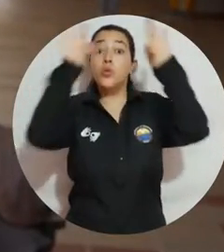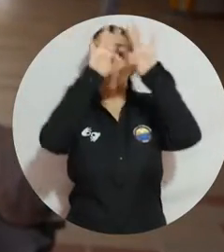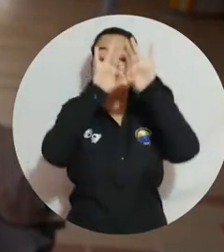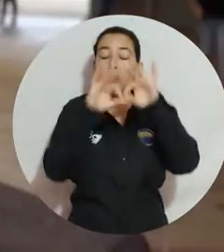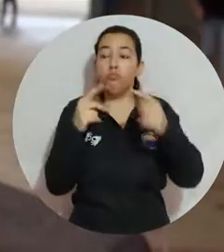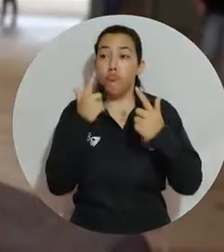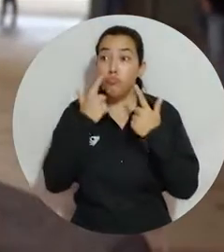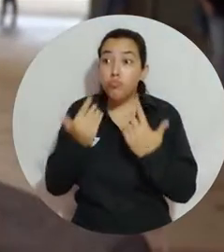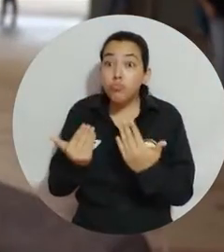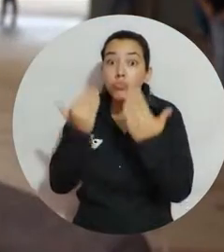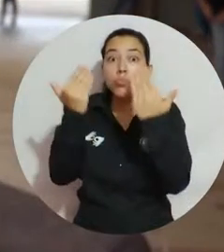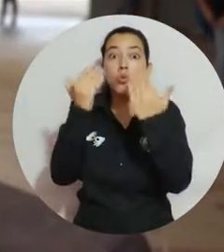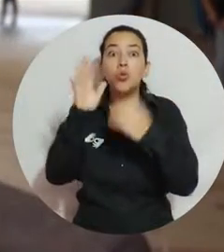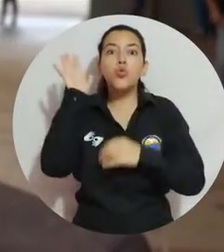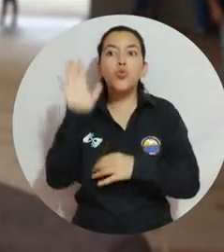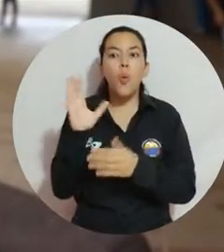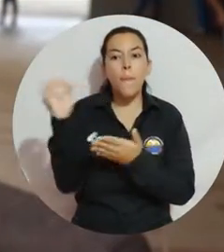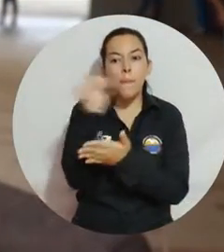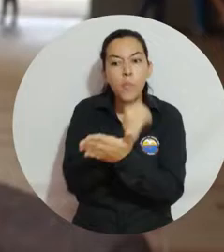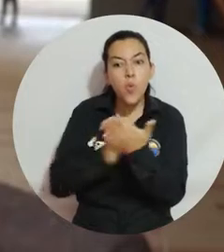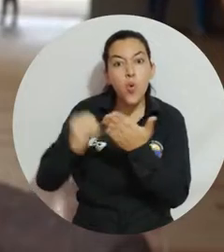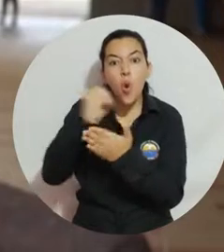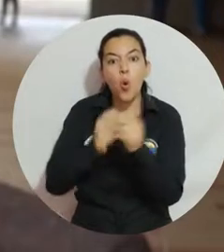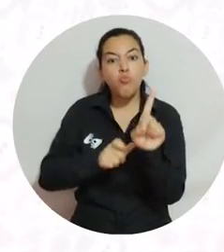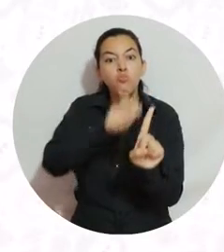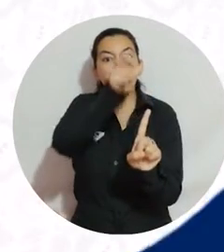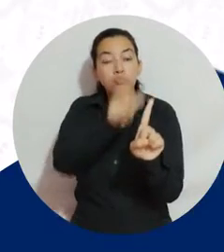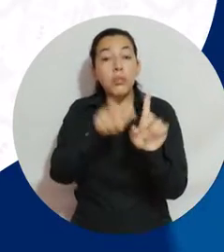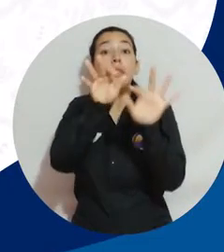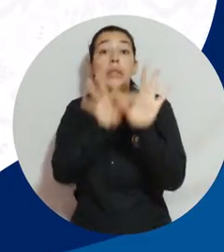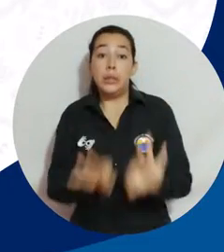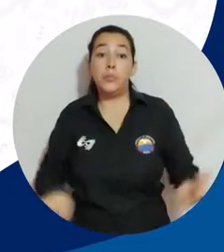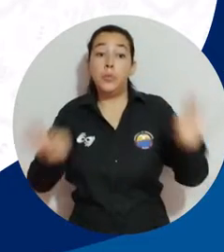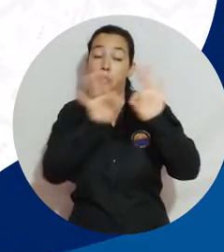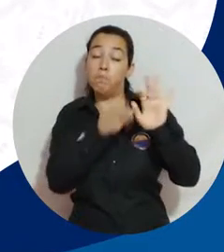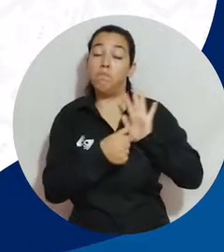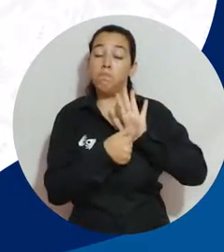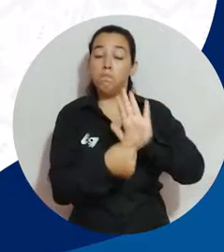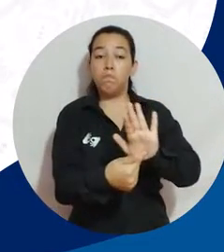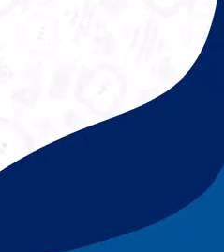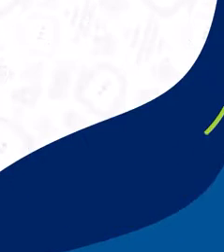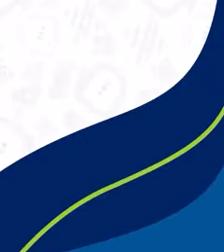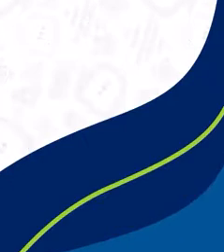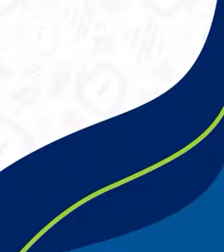se resalte, porque la labor del biólogo es muy importante.